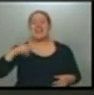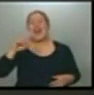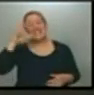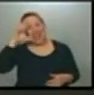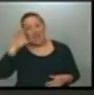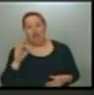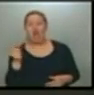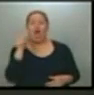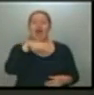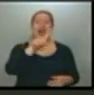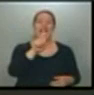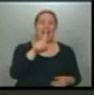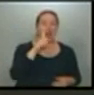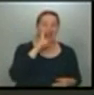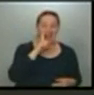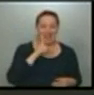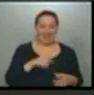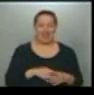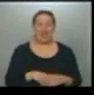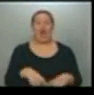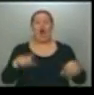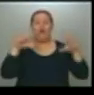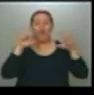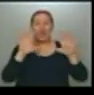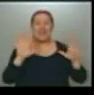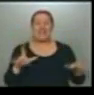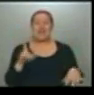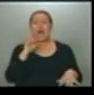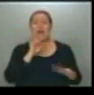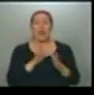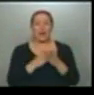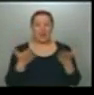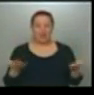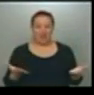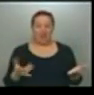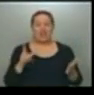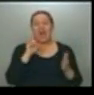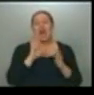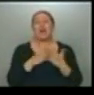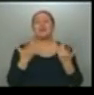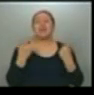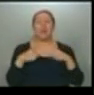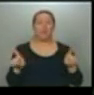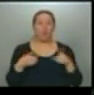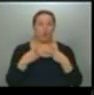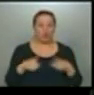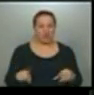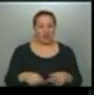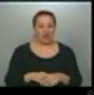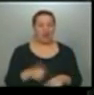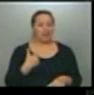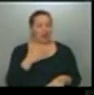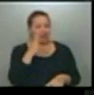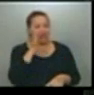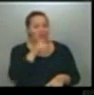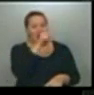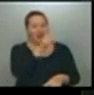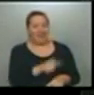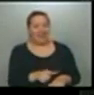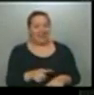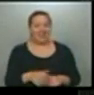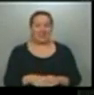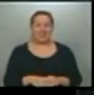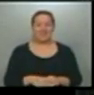Espósito. Posó así para la revista Billboard, que es una revista de música. Sí. Daniel, te desconozco. ¿Y sabes qué?